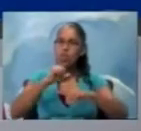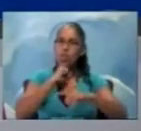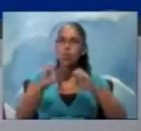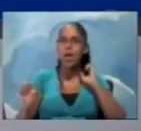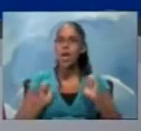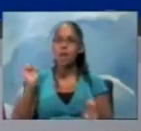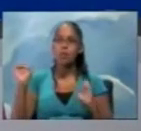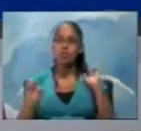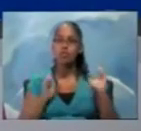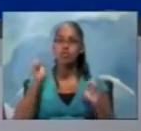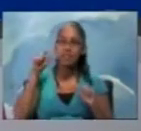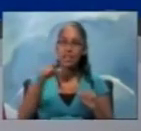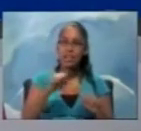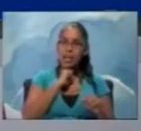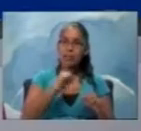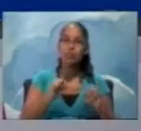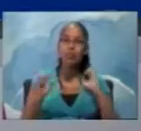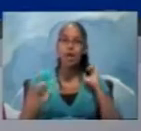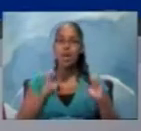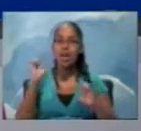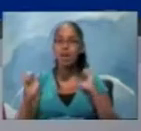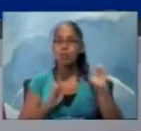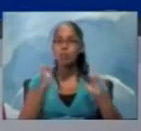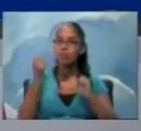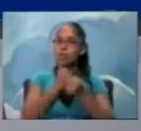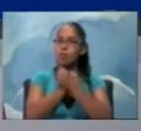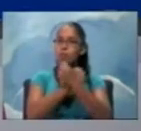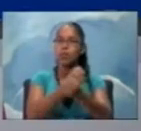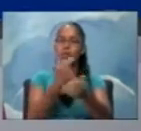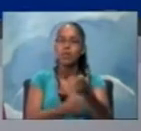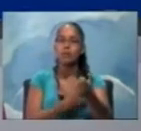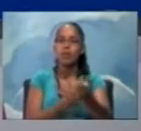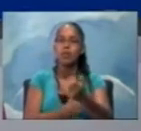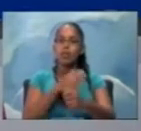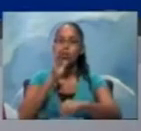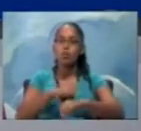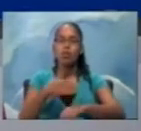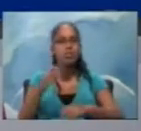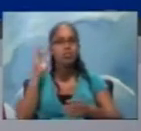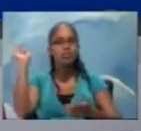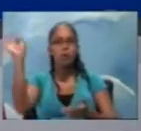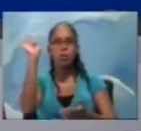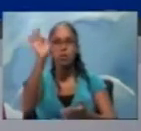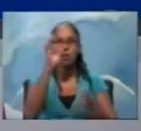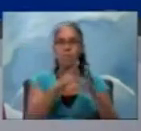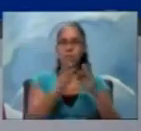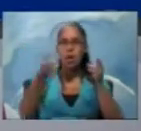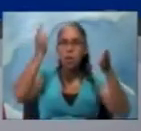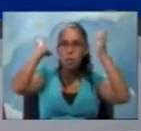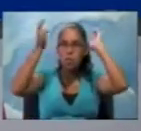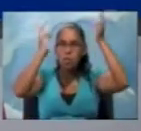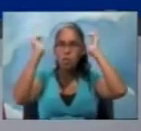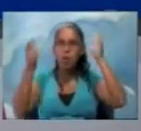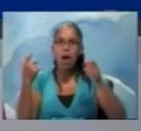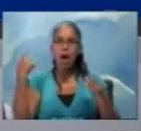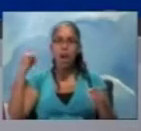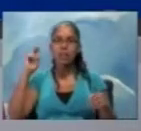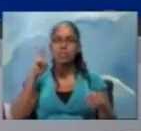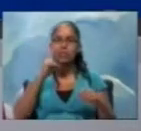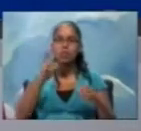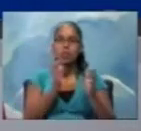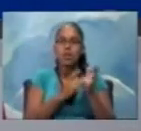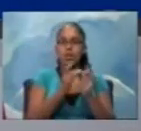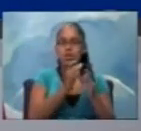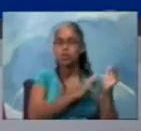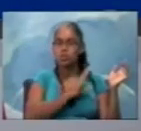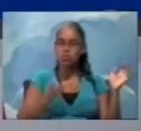emocionante. Eso es emocionante, claro que sí, amados hermanos, porque hemos predicado en burro. Ayer vimos a Jesucristo